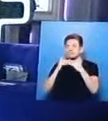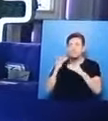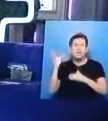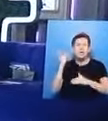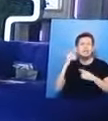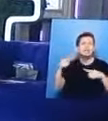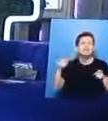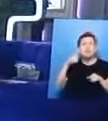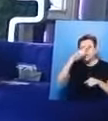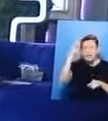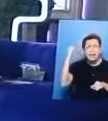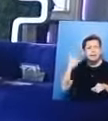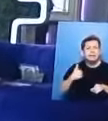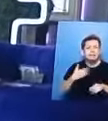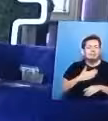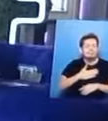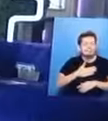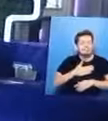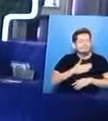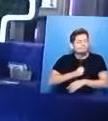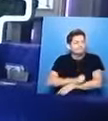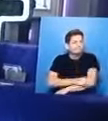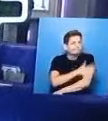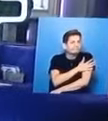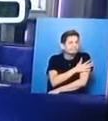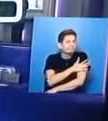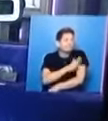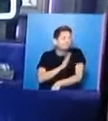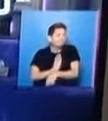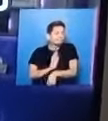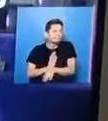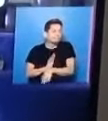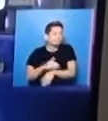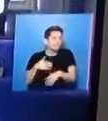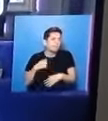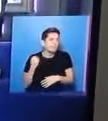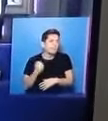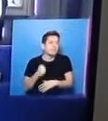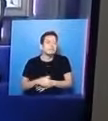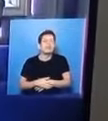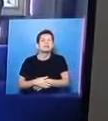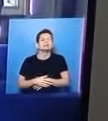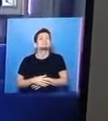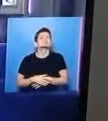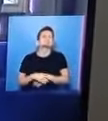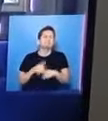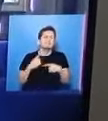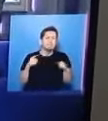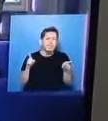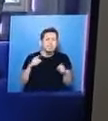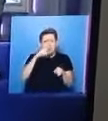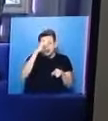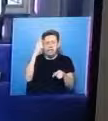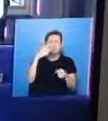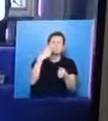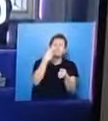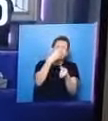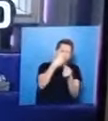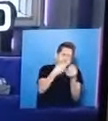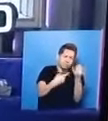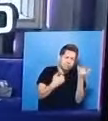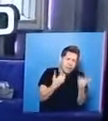el corazón y te dan ganas de parecerte así a un jugador y poner la mano en el pecho. Bueno, de tantas versiones que hay del himno nacional,